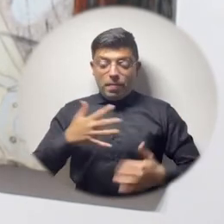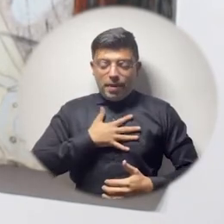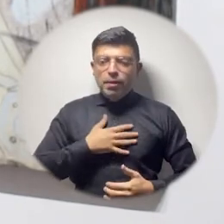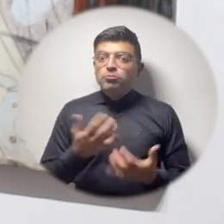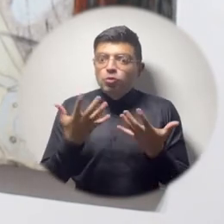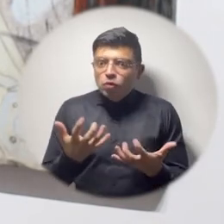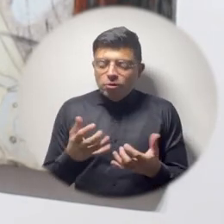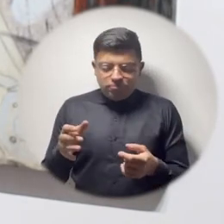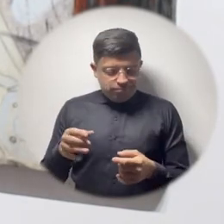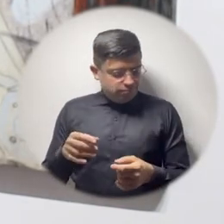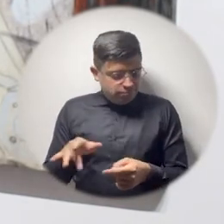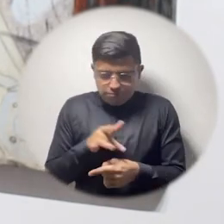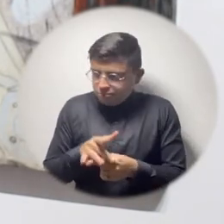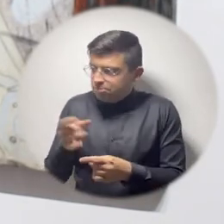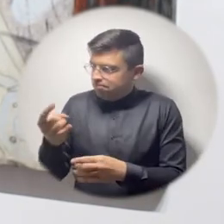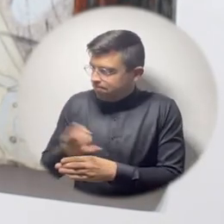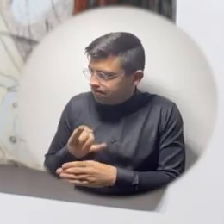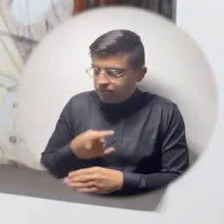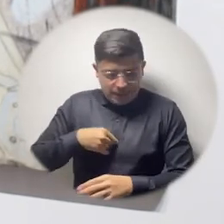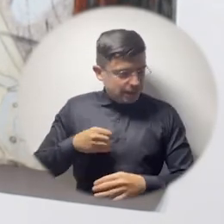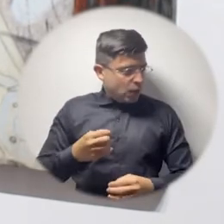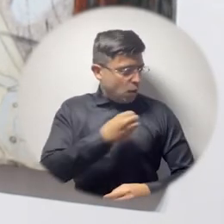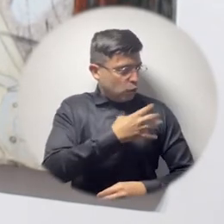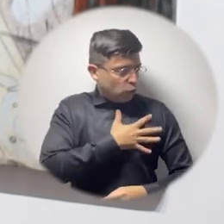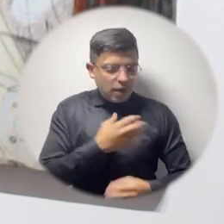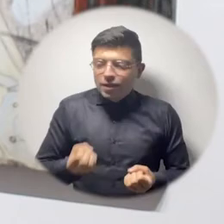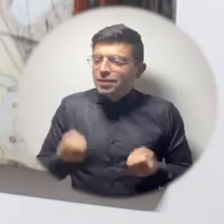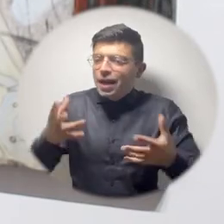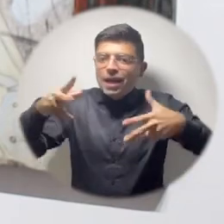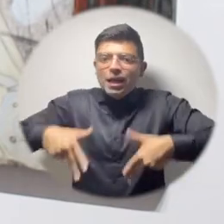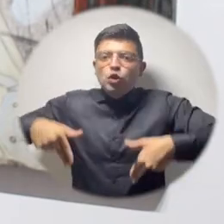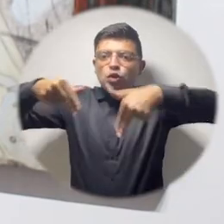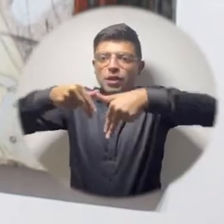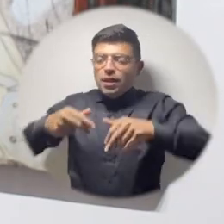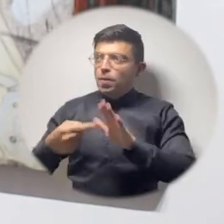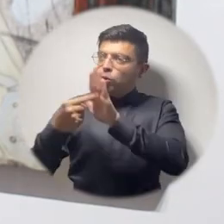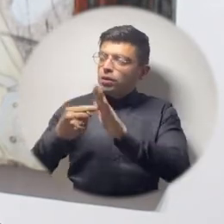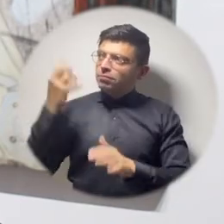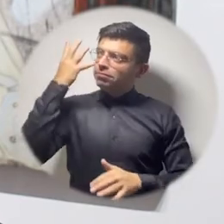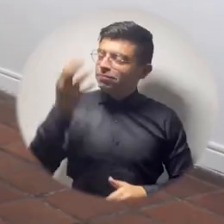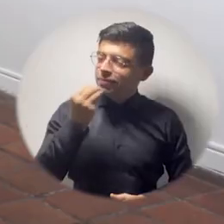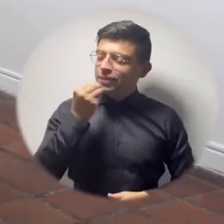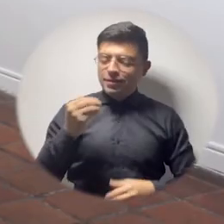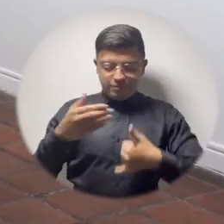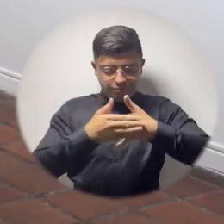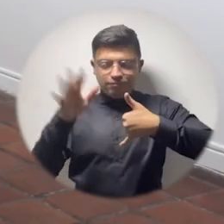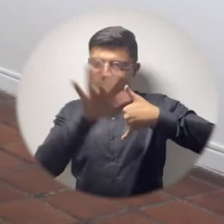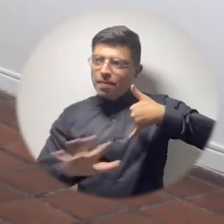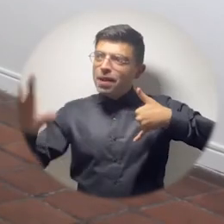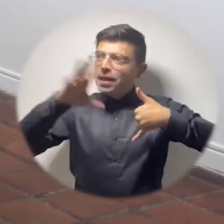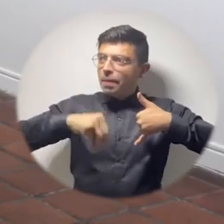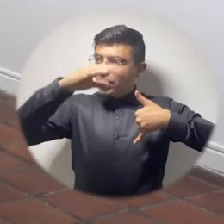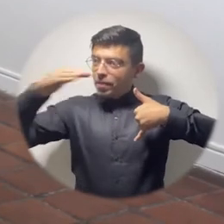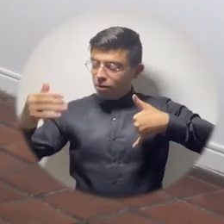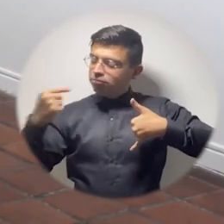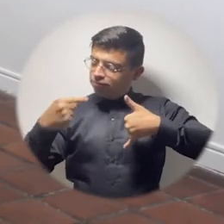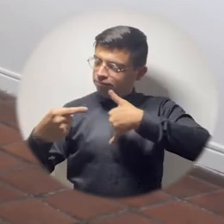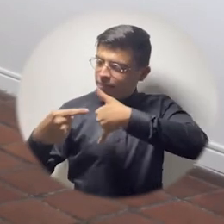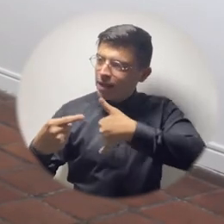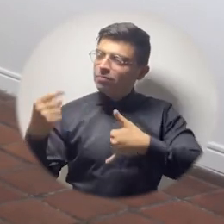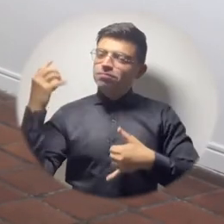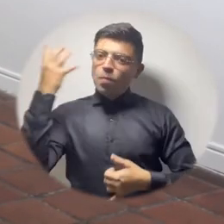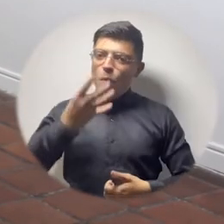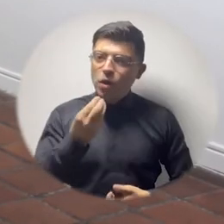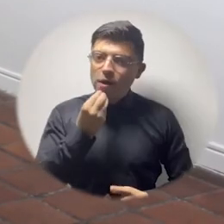es que espero aplicar esta plataforma para poder aportarle a la sociedad, para poder mostrarle las bellezas que tenemos en este departamento